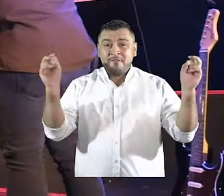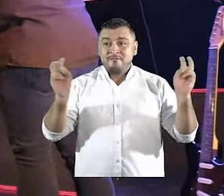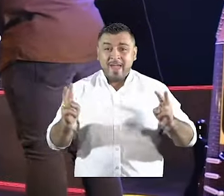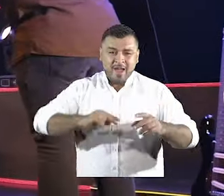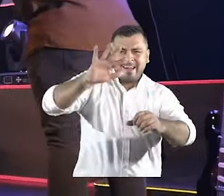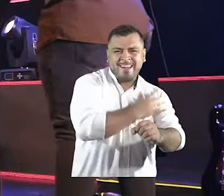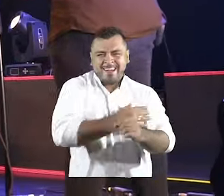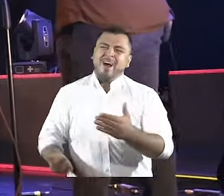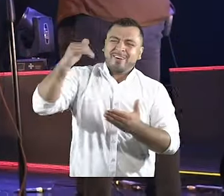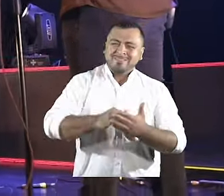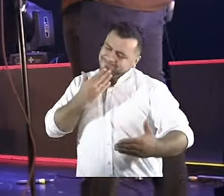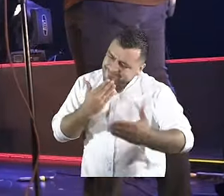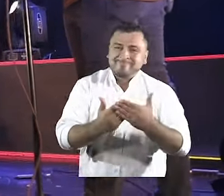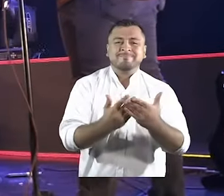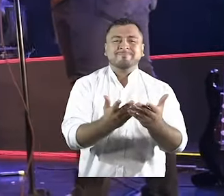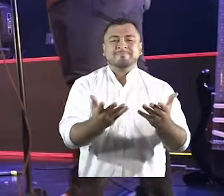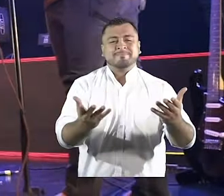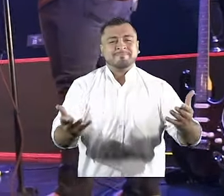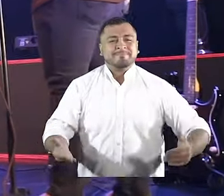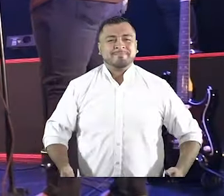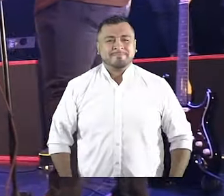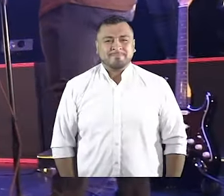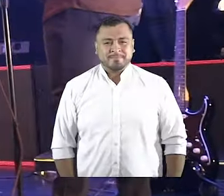show vuelvo y se los agradezco.